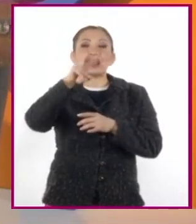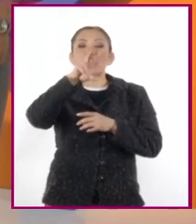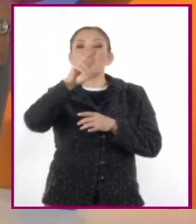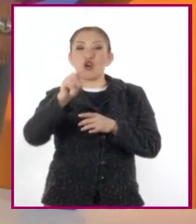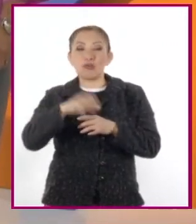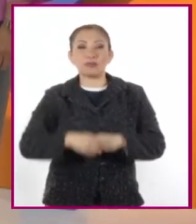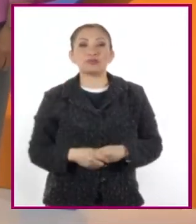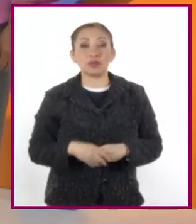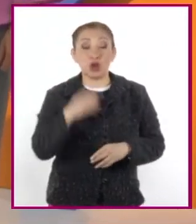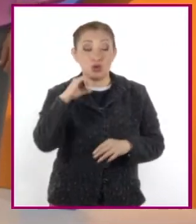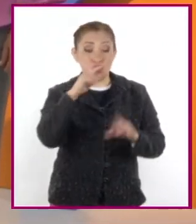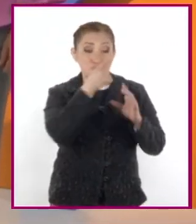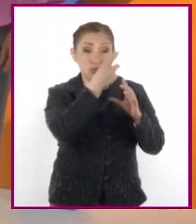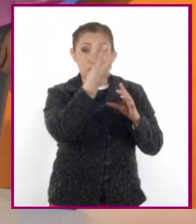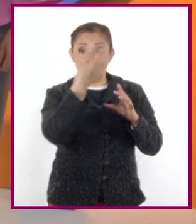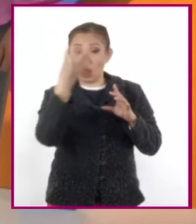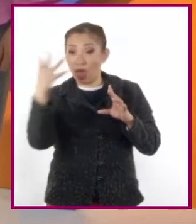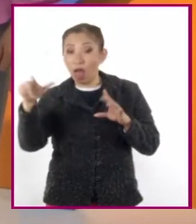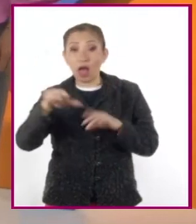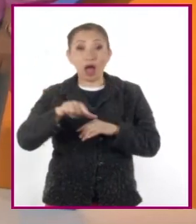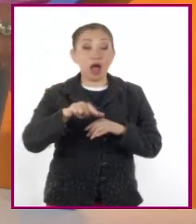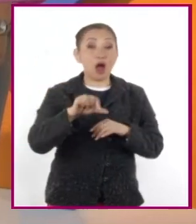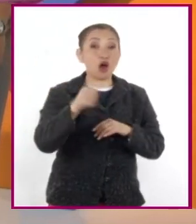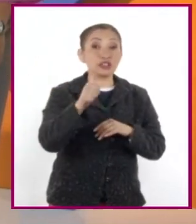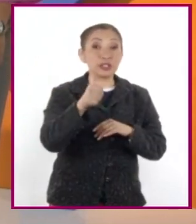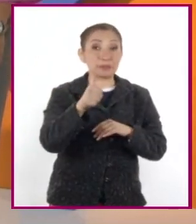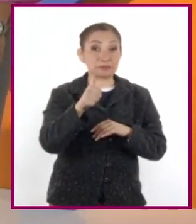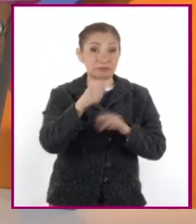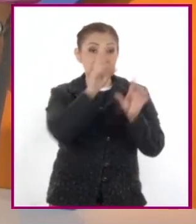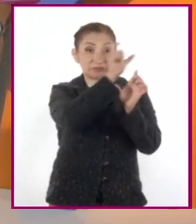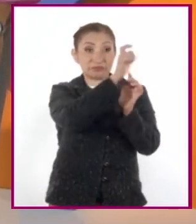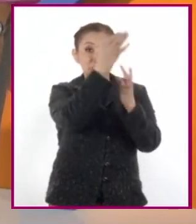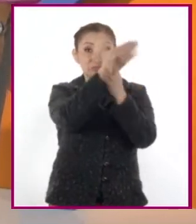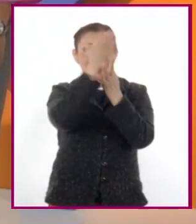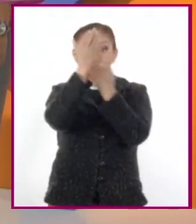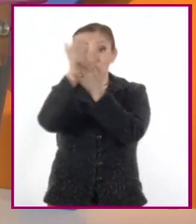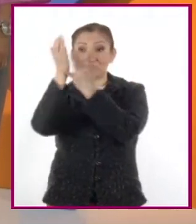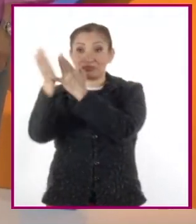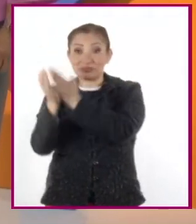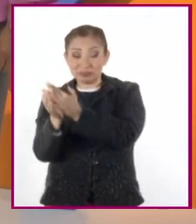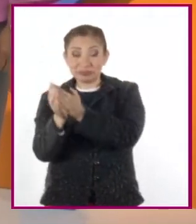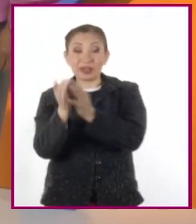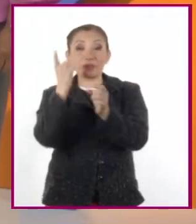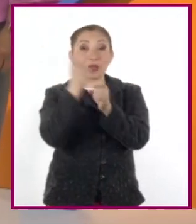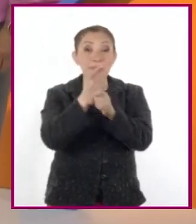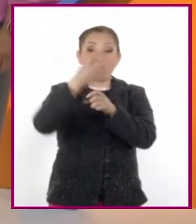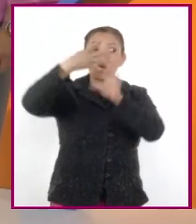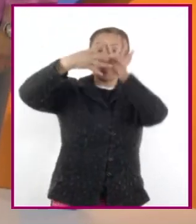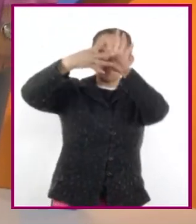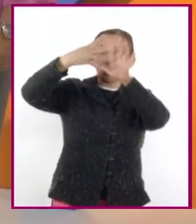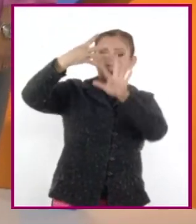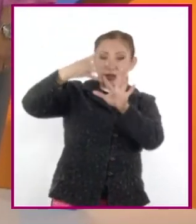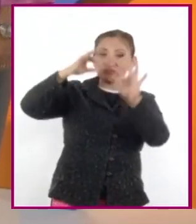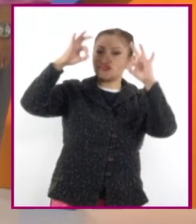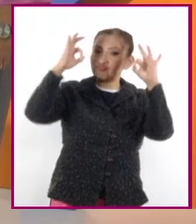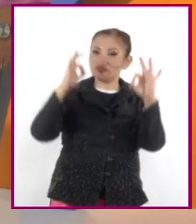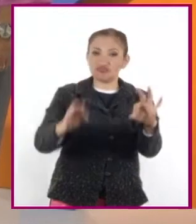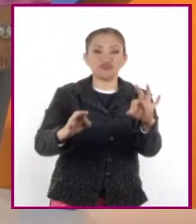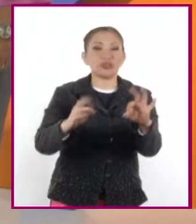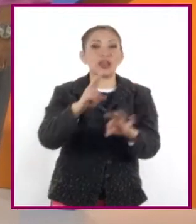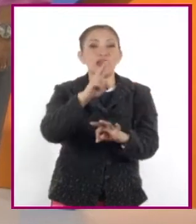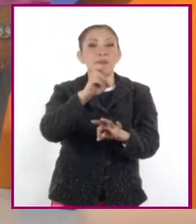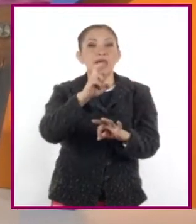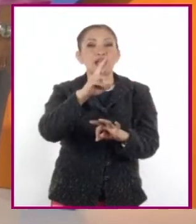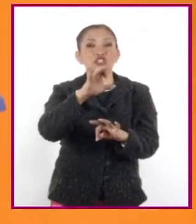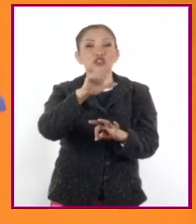tenemos otro en decasílabo, exacto. Así que podemos decir que el primer cuarteto cumple con los versos